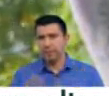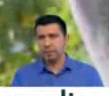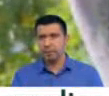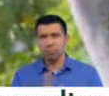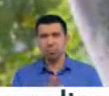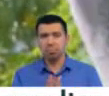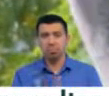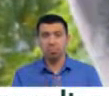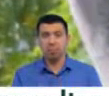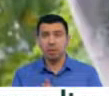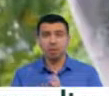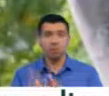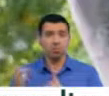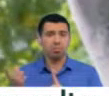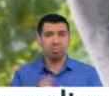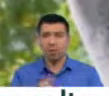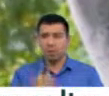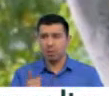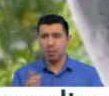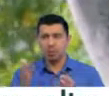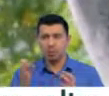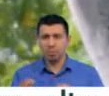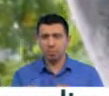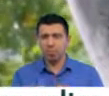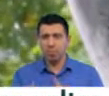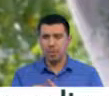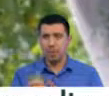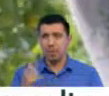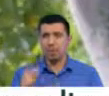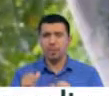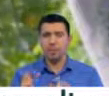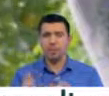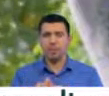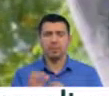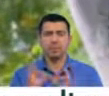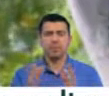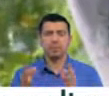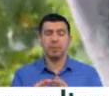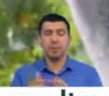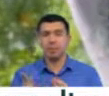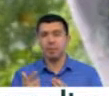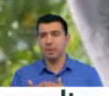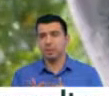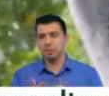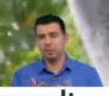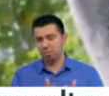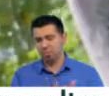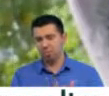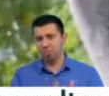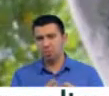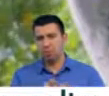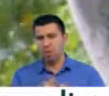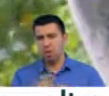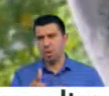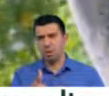y la reconciliación se logra a través, empezando por la familia y desarmando los corazones de cada quien